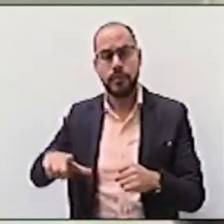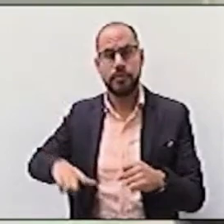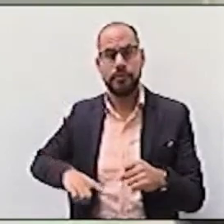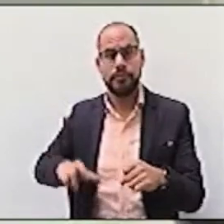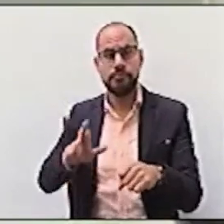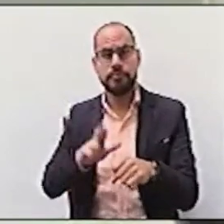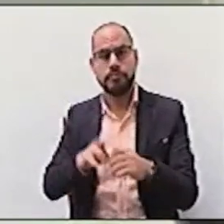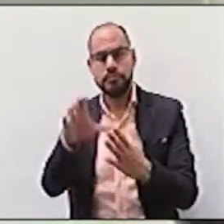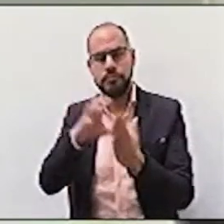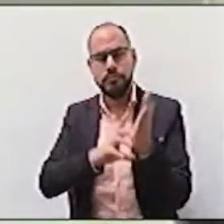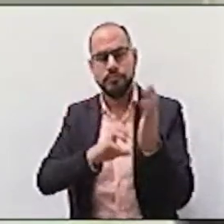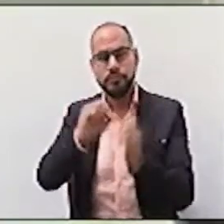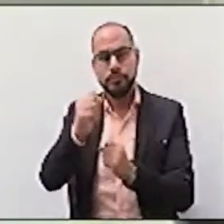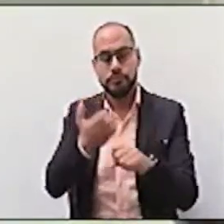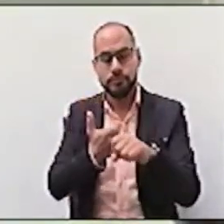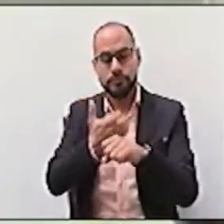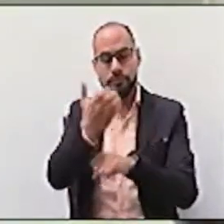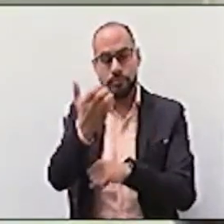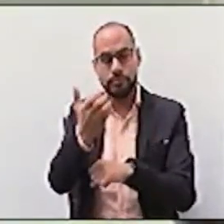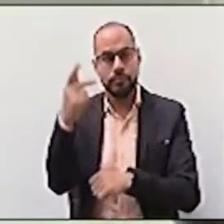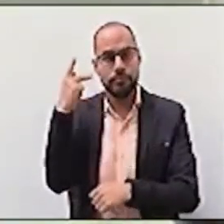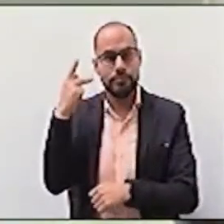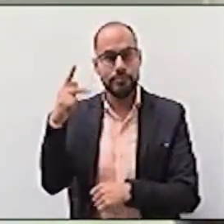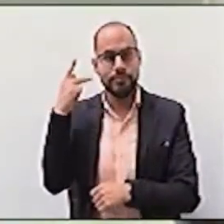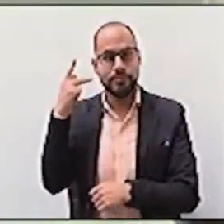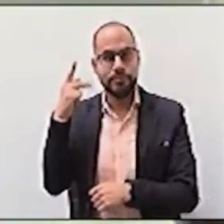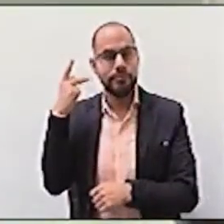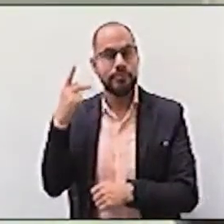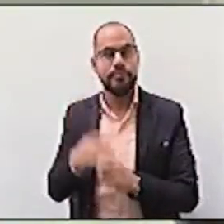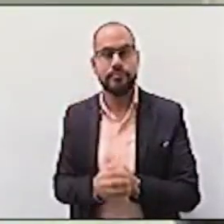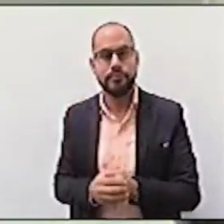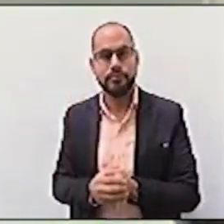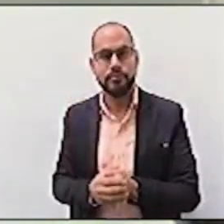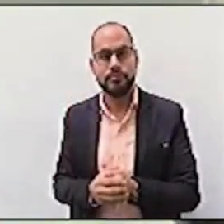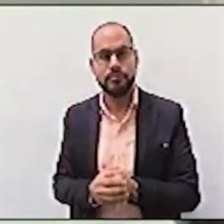gobernador constitucional del estado de Puebla,